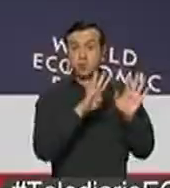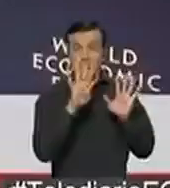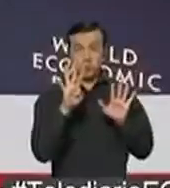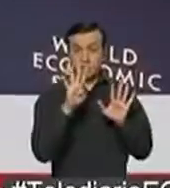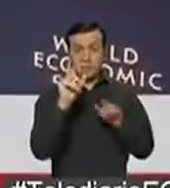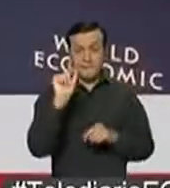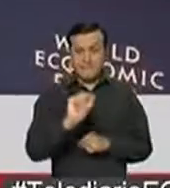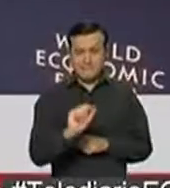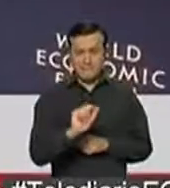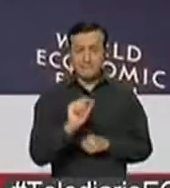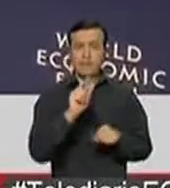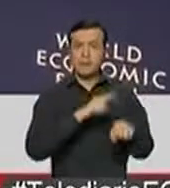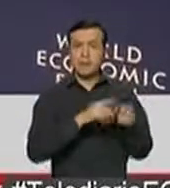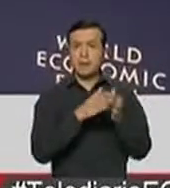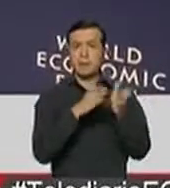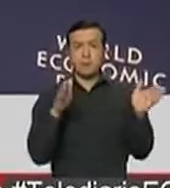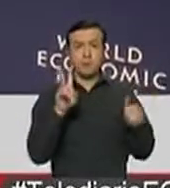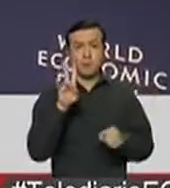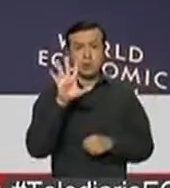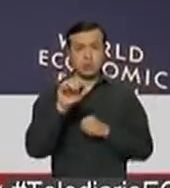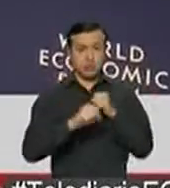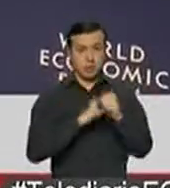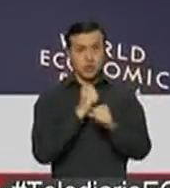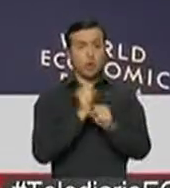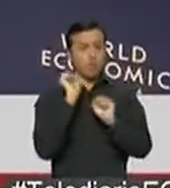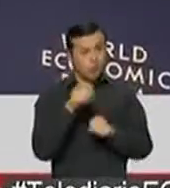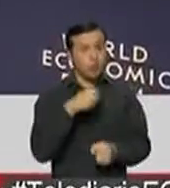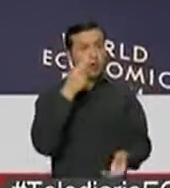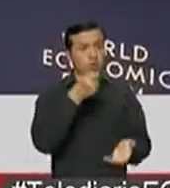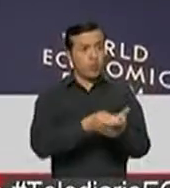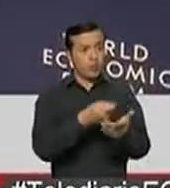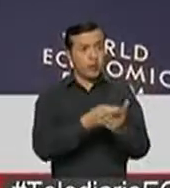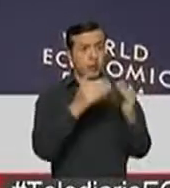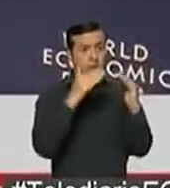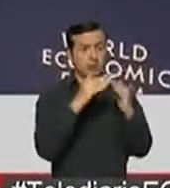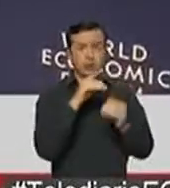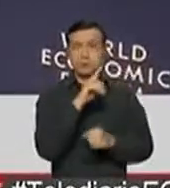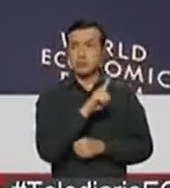que permitirá tener cuotas para comprar vivienda desde